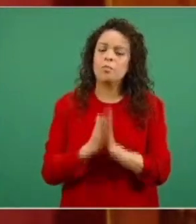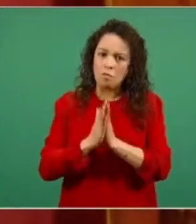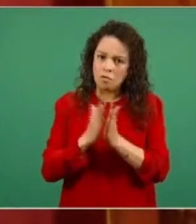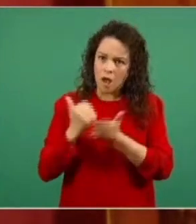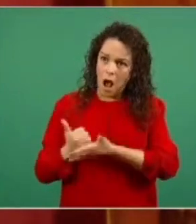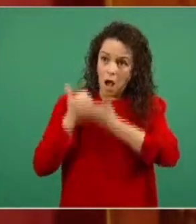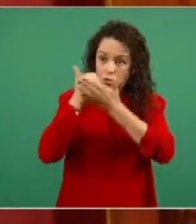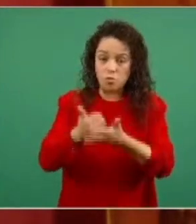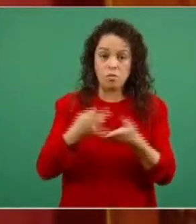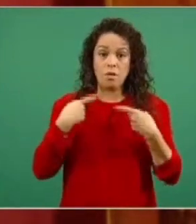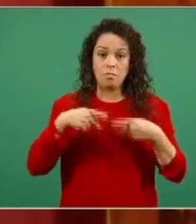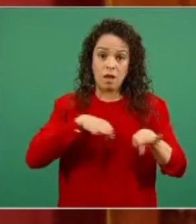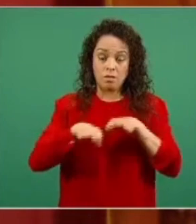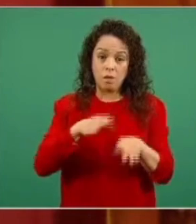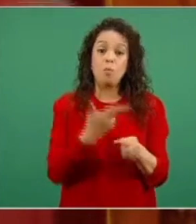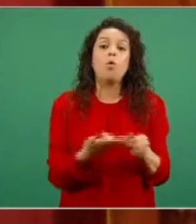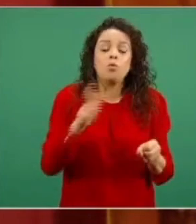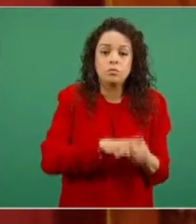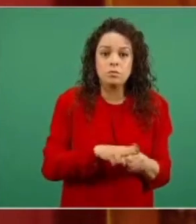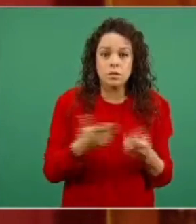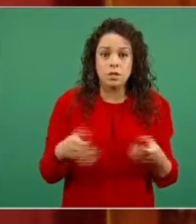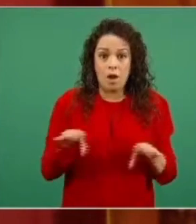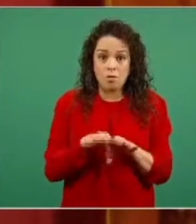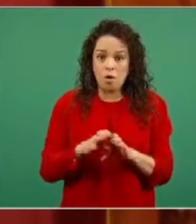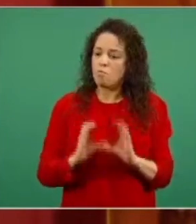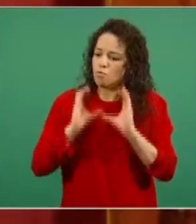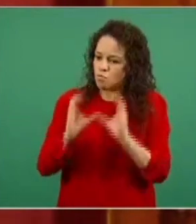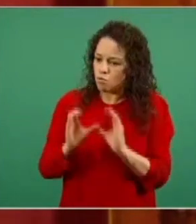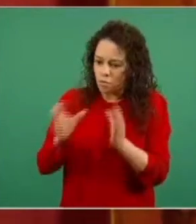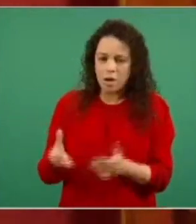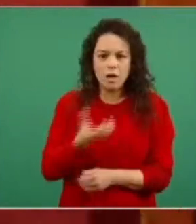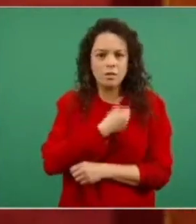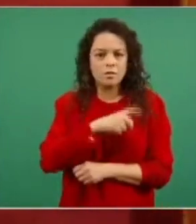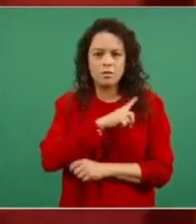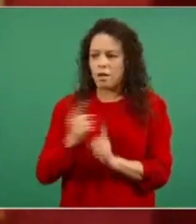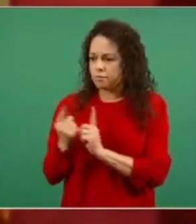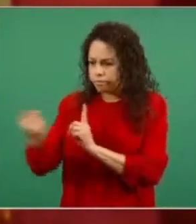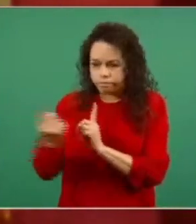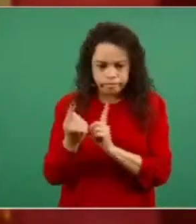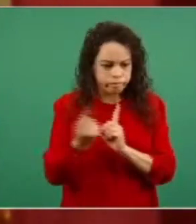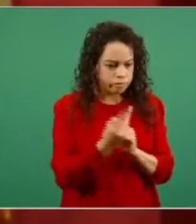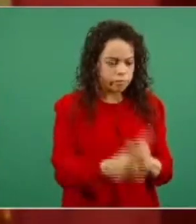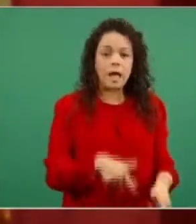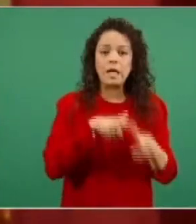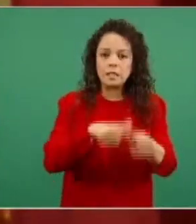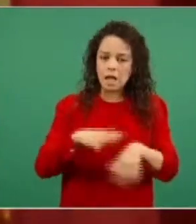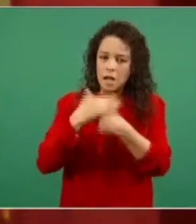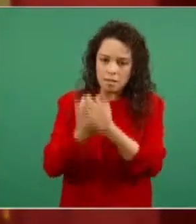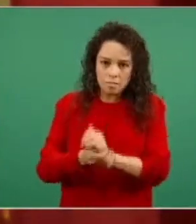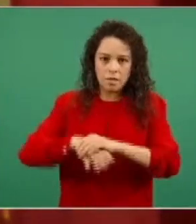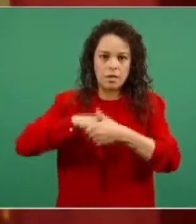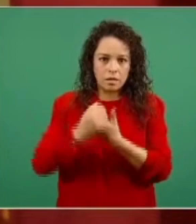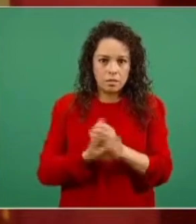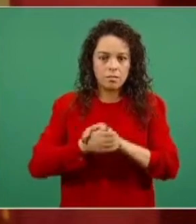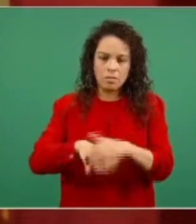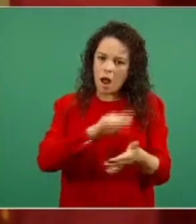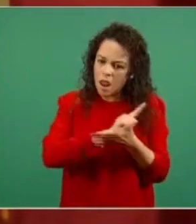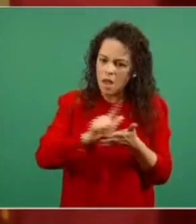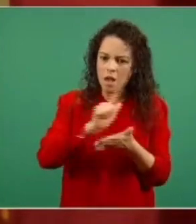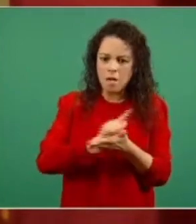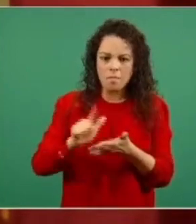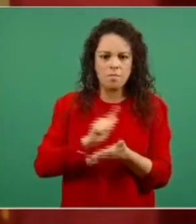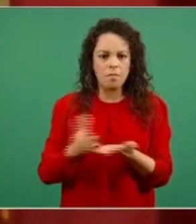mano, cuidándose, manteniendo la sana distancia, continuando con el lavado y la higiene personal, y lo